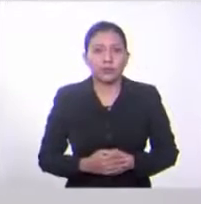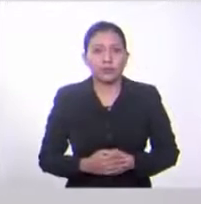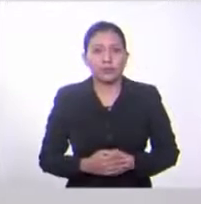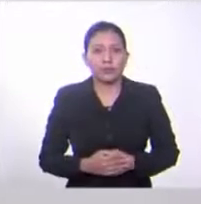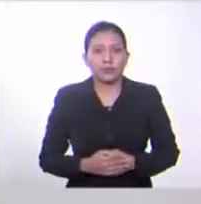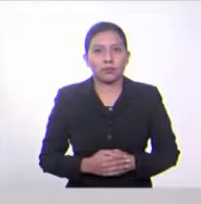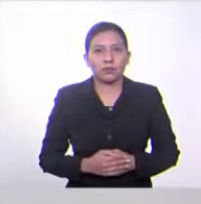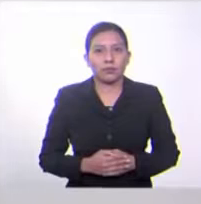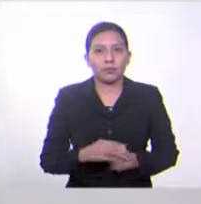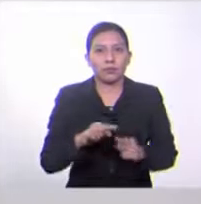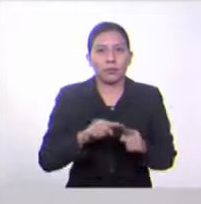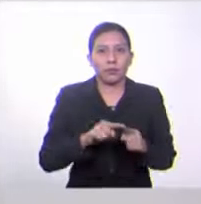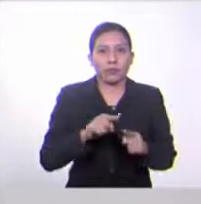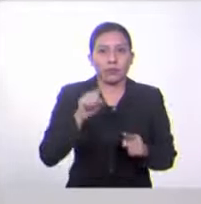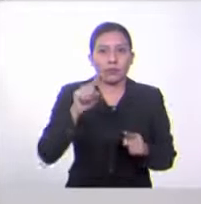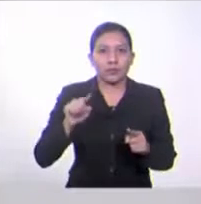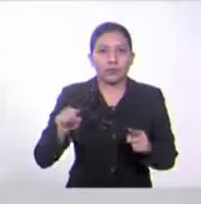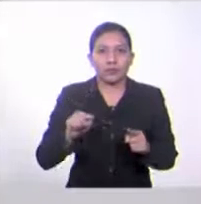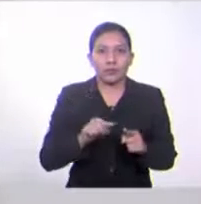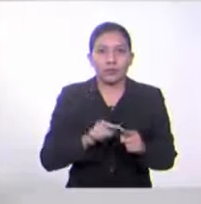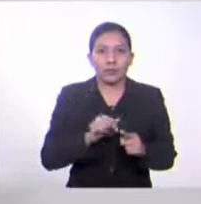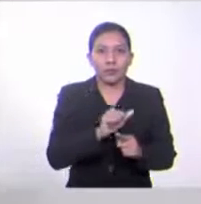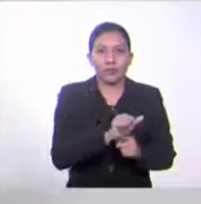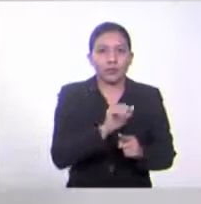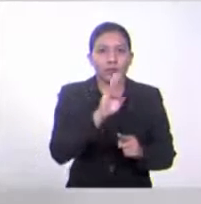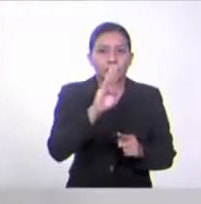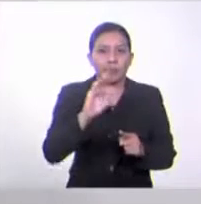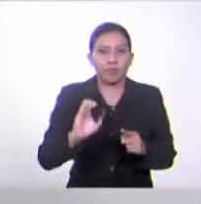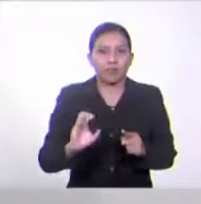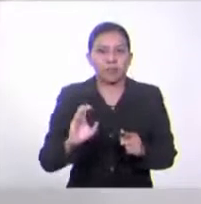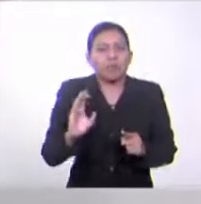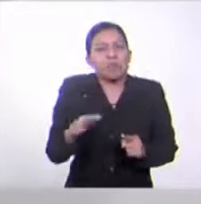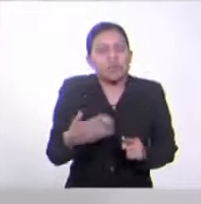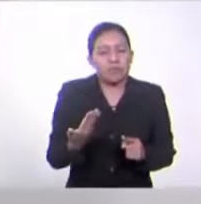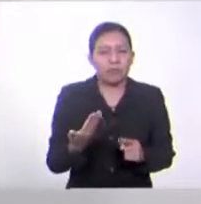El triángulo ABC es